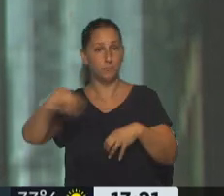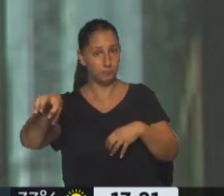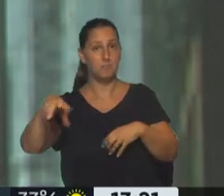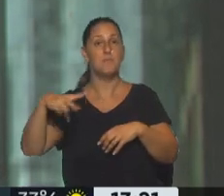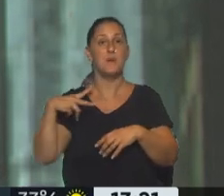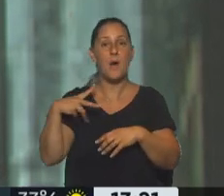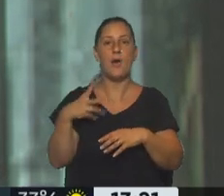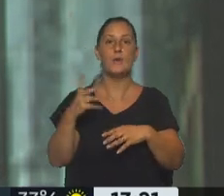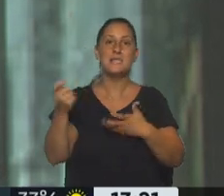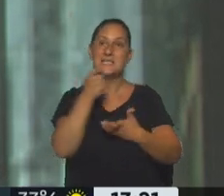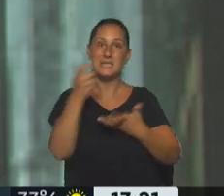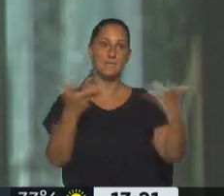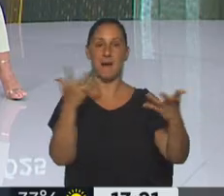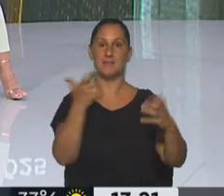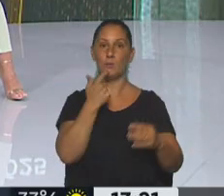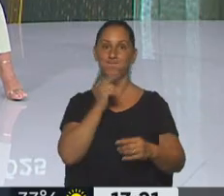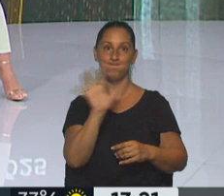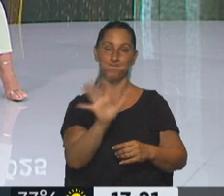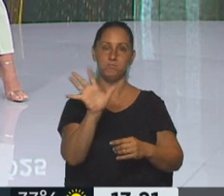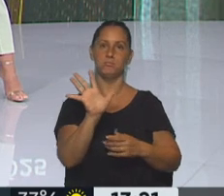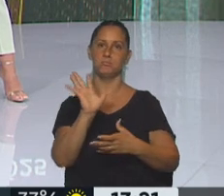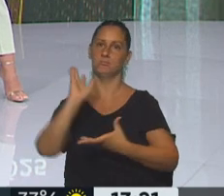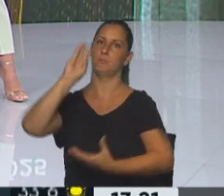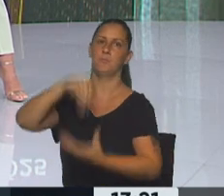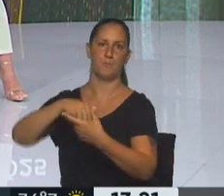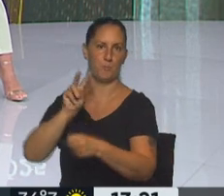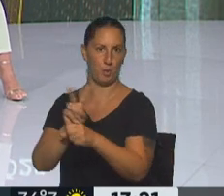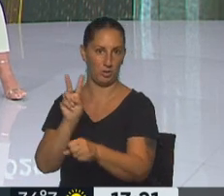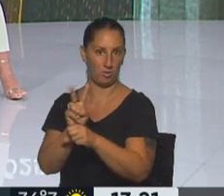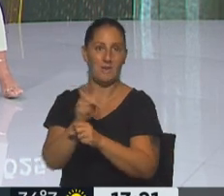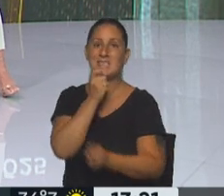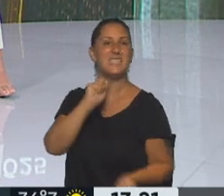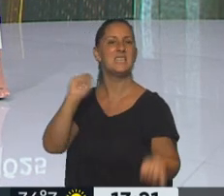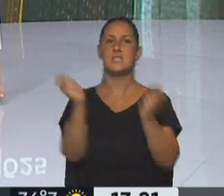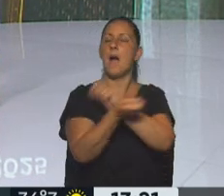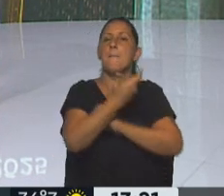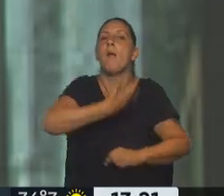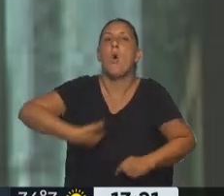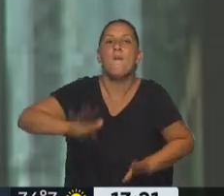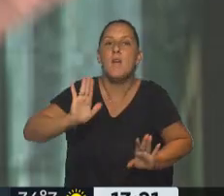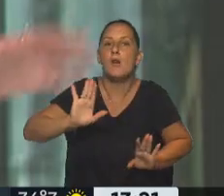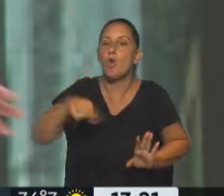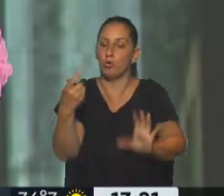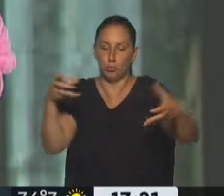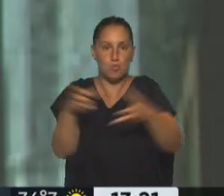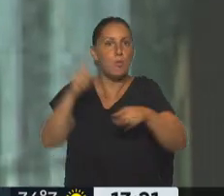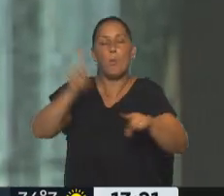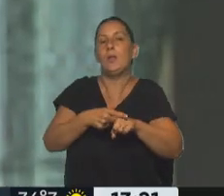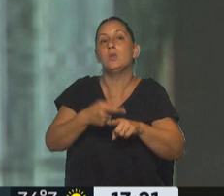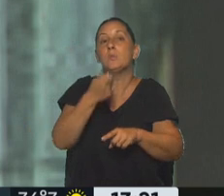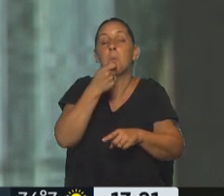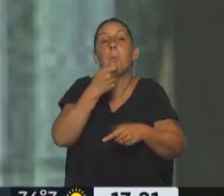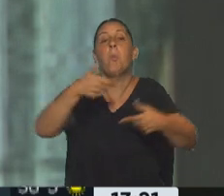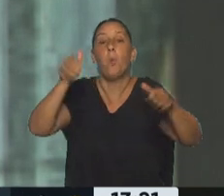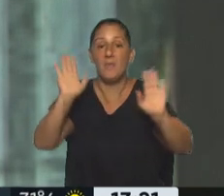que se cubran frente a un escenario en donde tengas a otro sector de la política que si llegara a gobernar nada está dicho Por